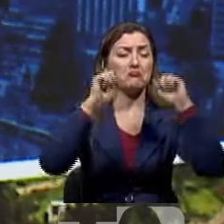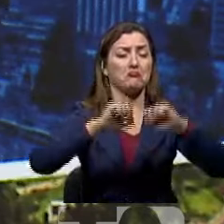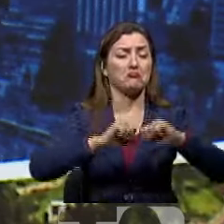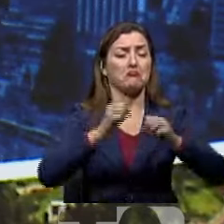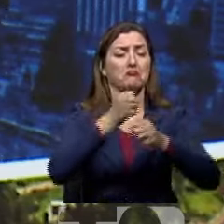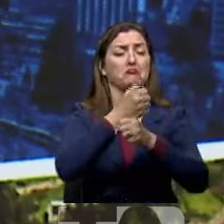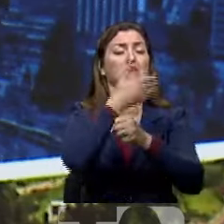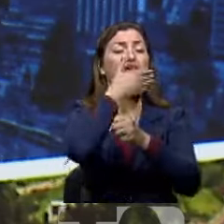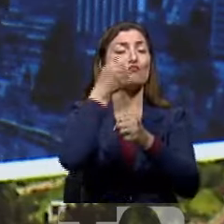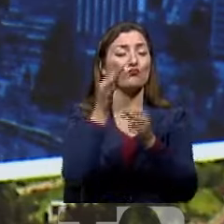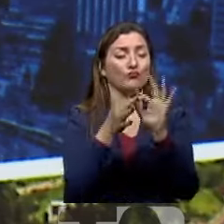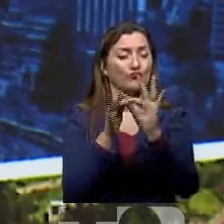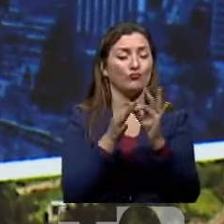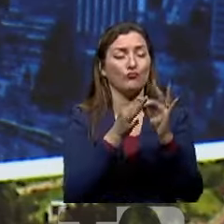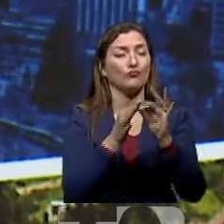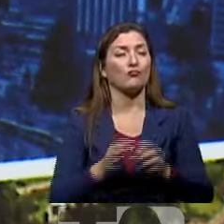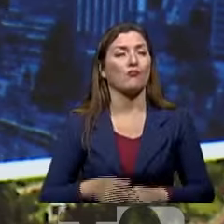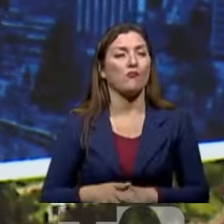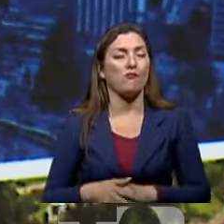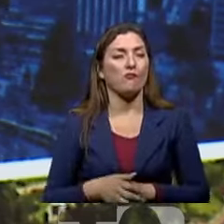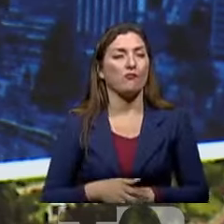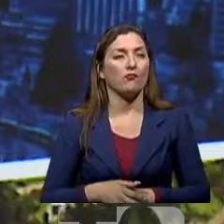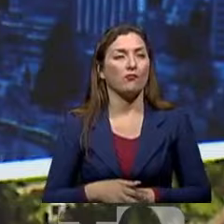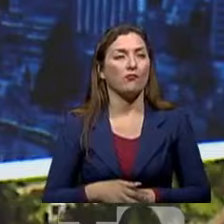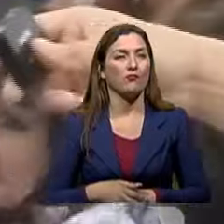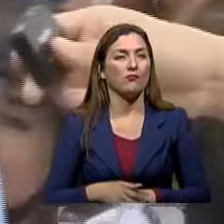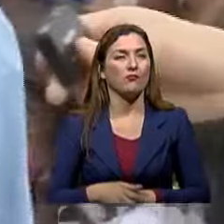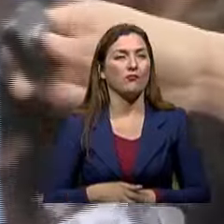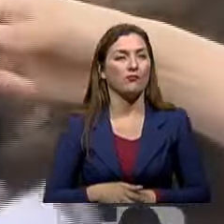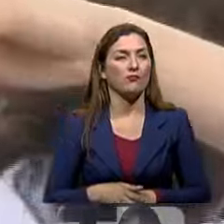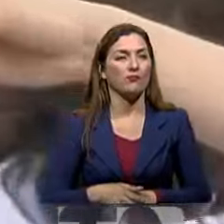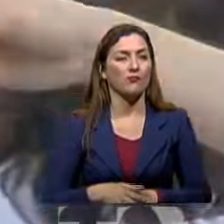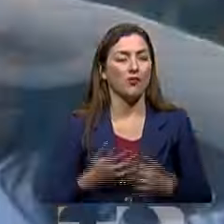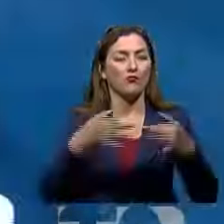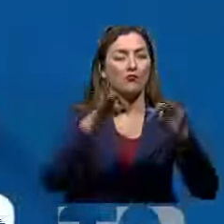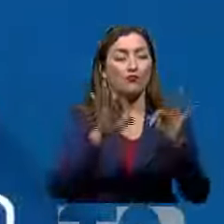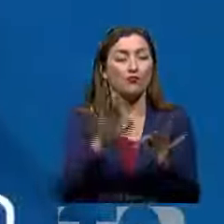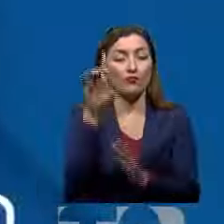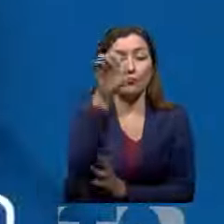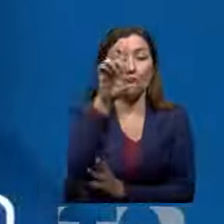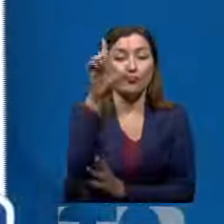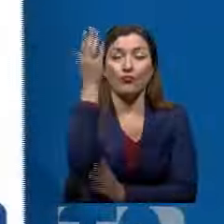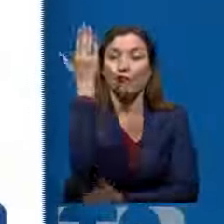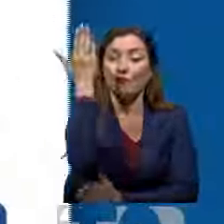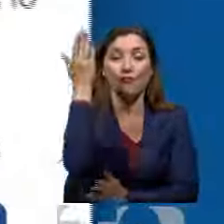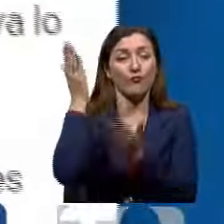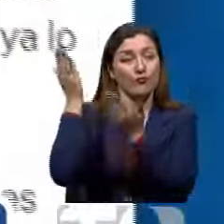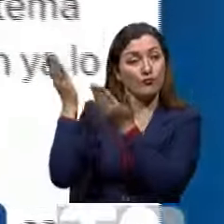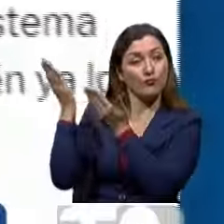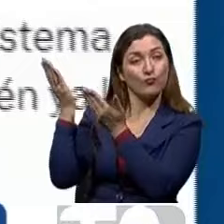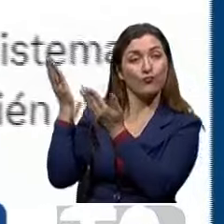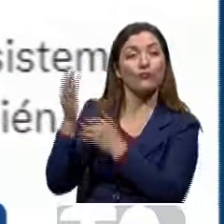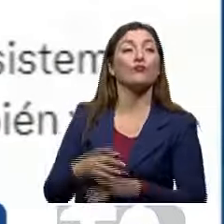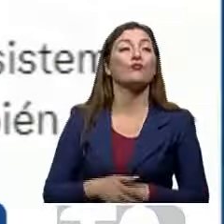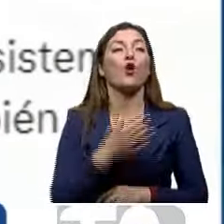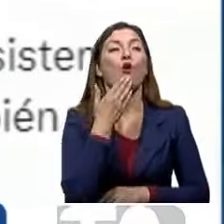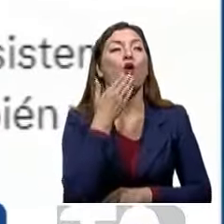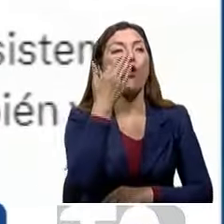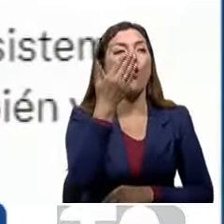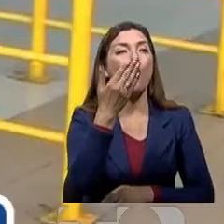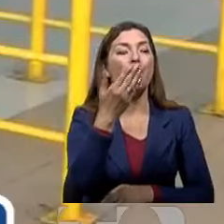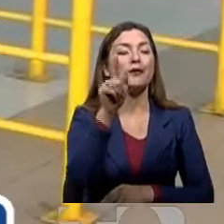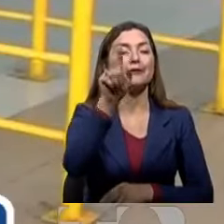realicen mejoras en sus unidades. El anuncio oficial lo hizo este lunes el alcalde de Guayaquil, Aquiles Álvarez, mediante su